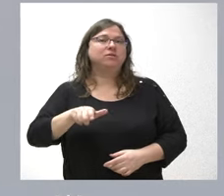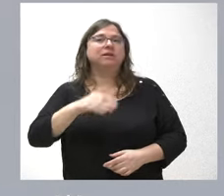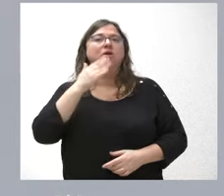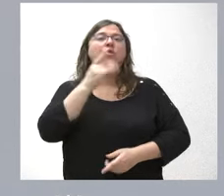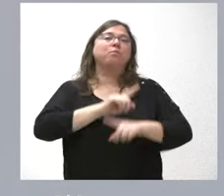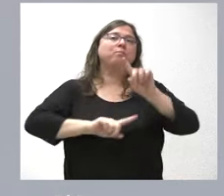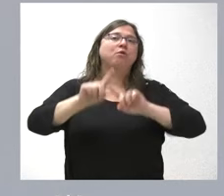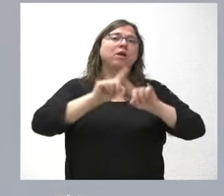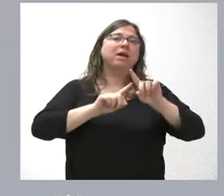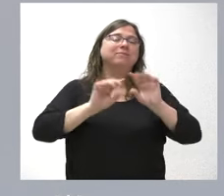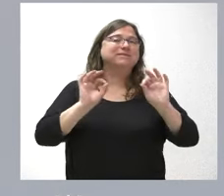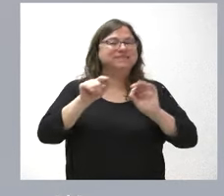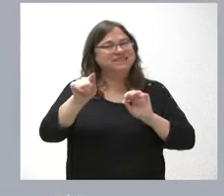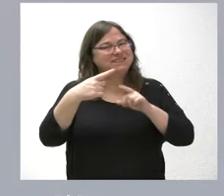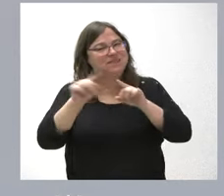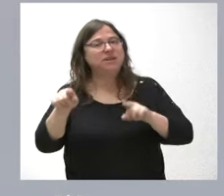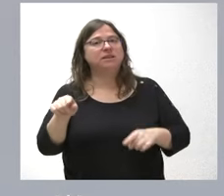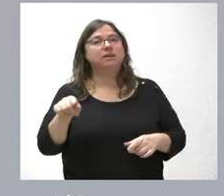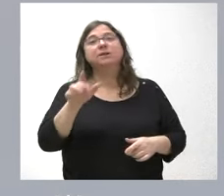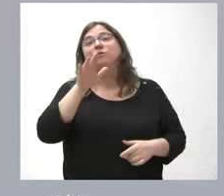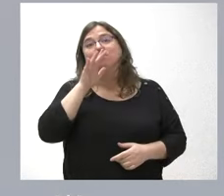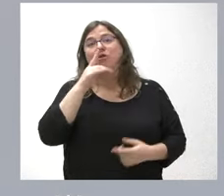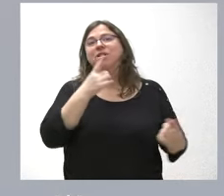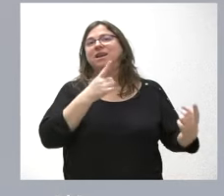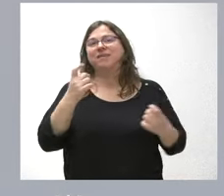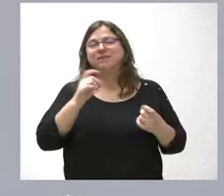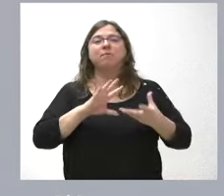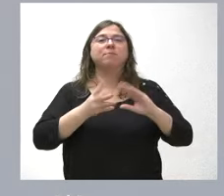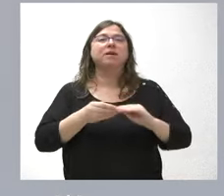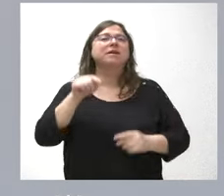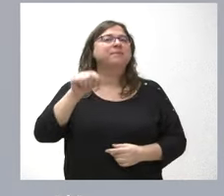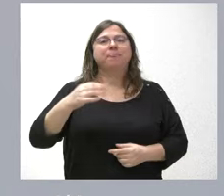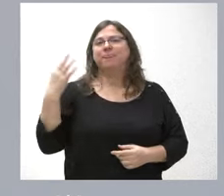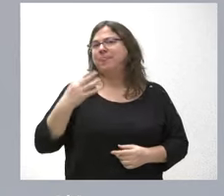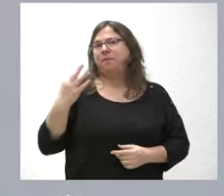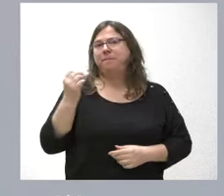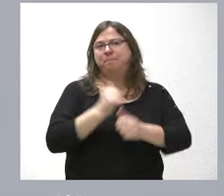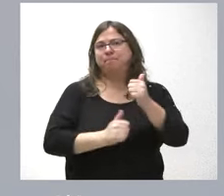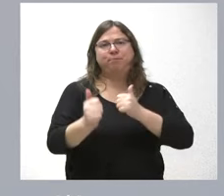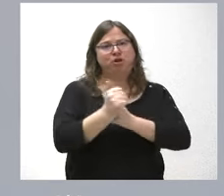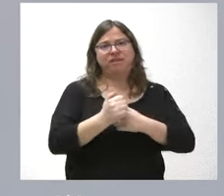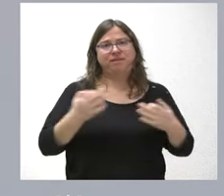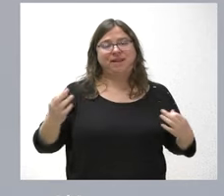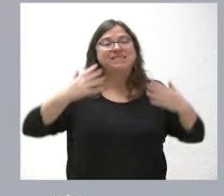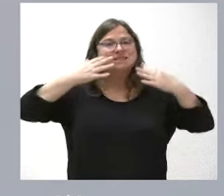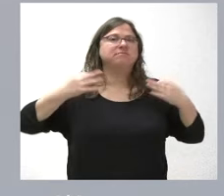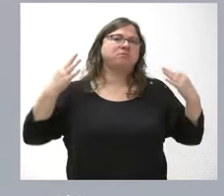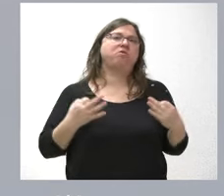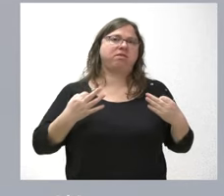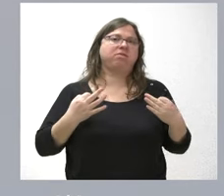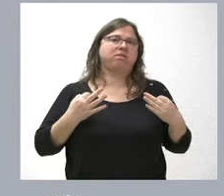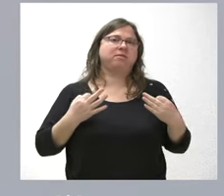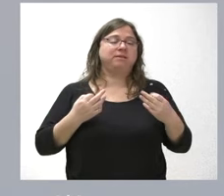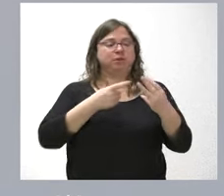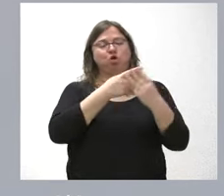problemas concretos, pues lógicamente es cuando podremos aplicarlo. Aquí tiene que imperar siempre, por encima de todo, la seguridad de esas